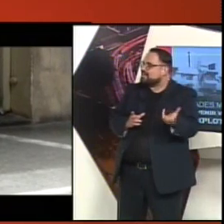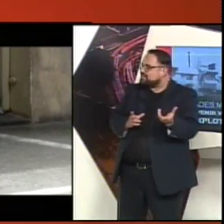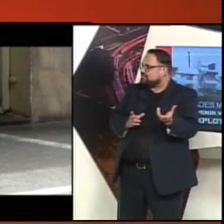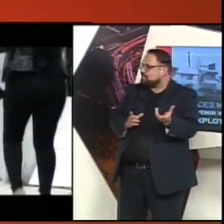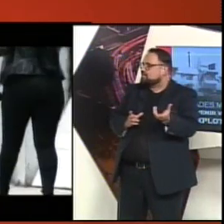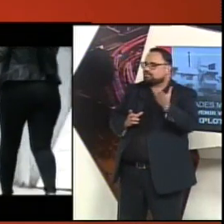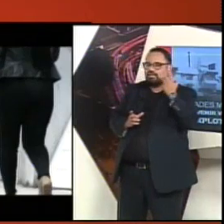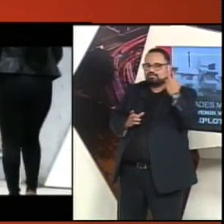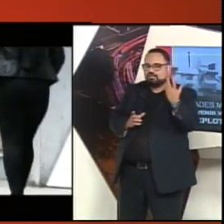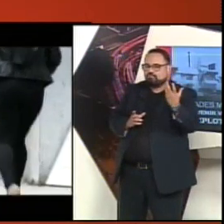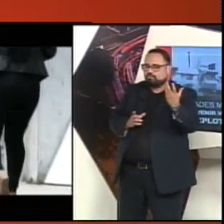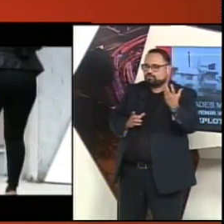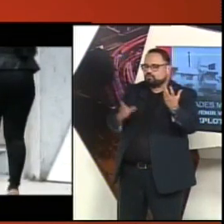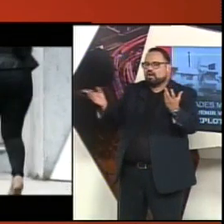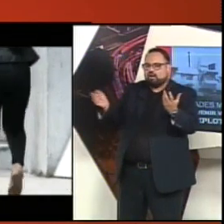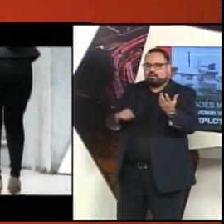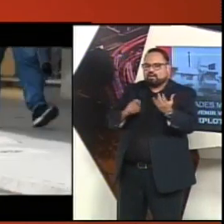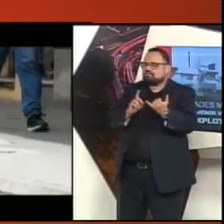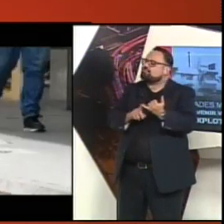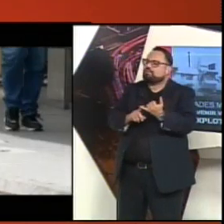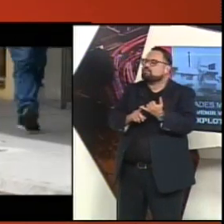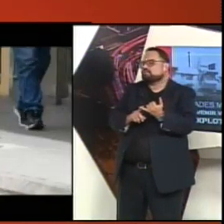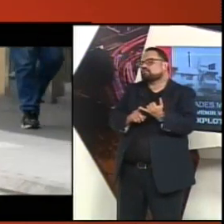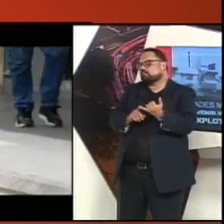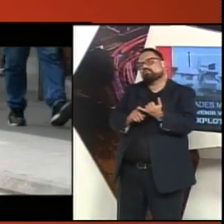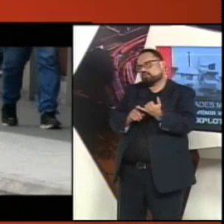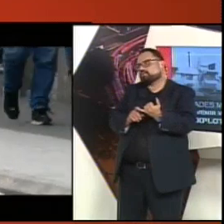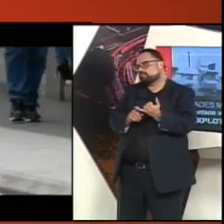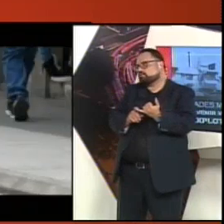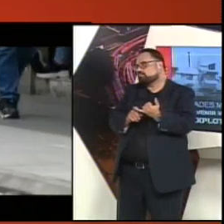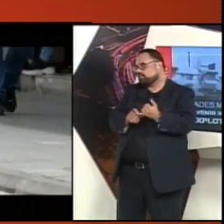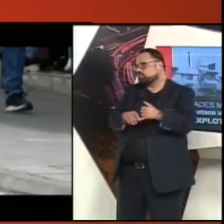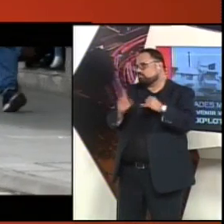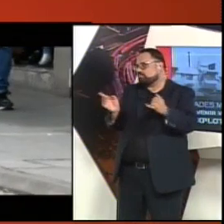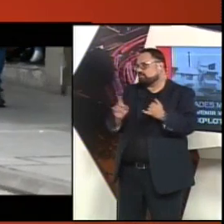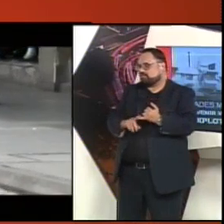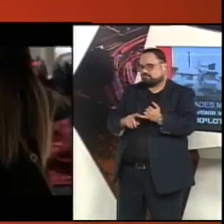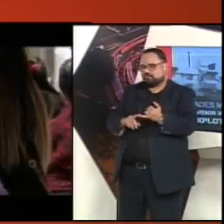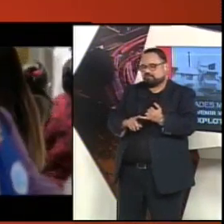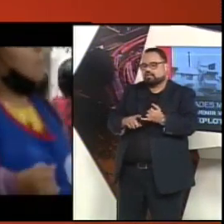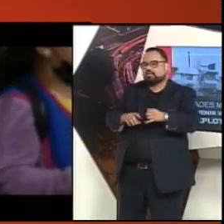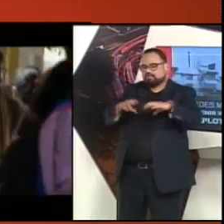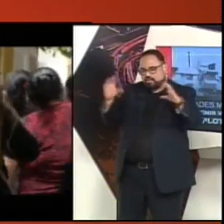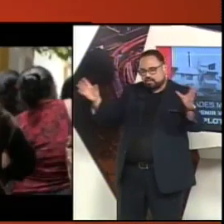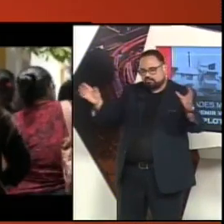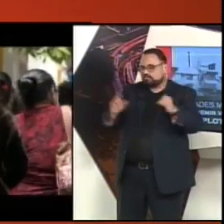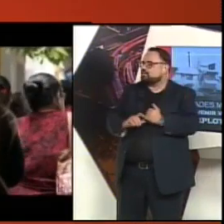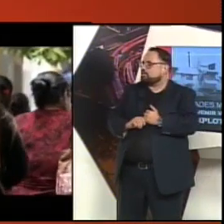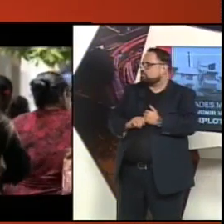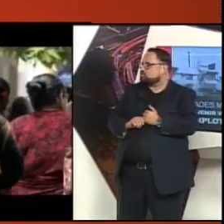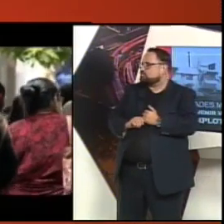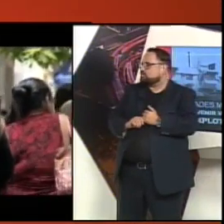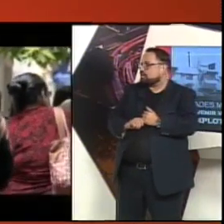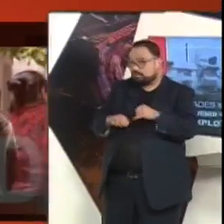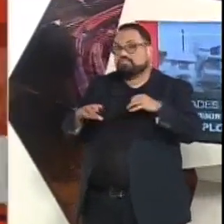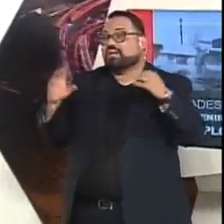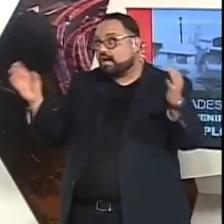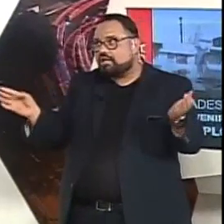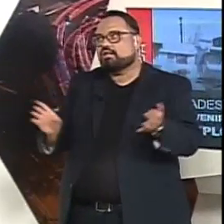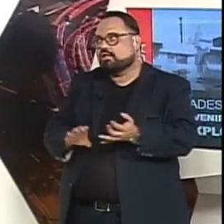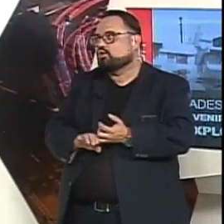se carece de esa información ahora las campañas aquí también tienen que ser un poquito más masivas es decir llegar a través de las radios comunitarias